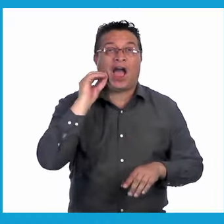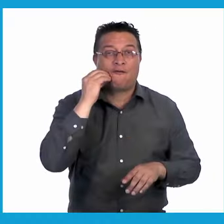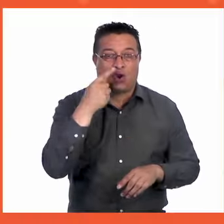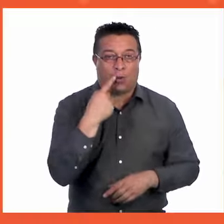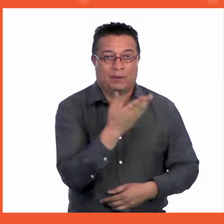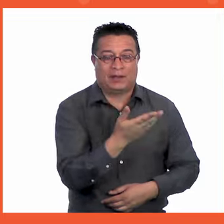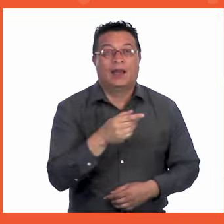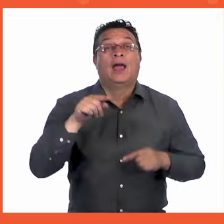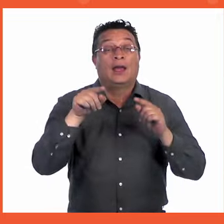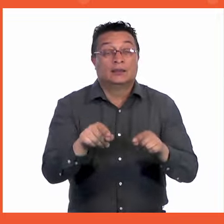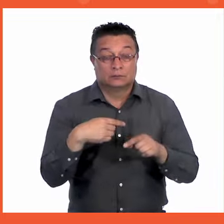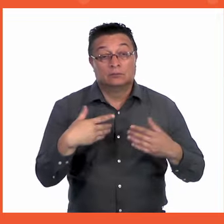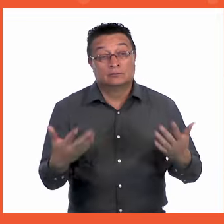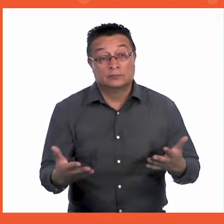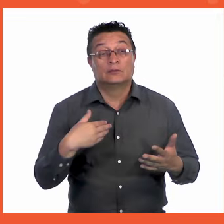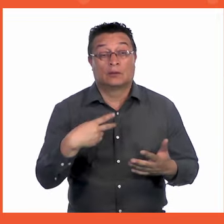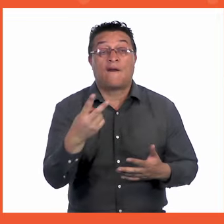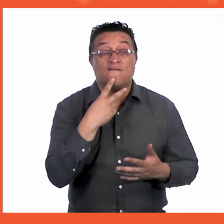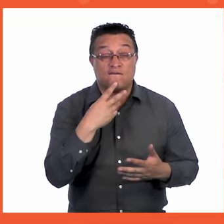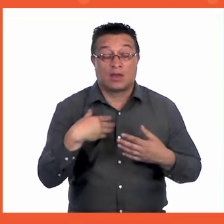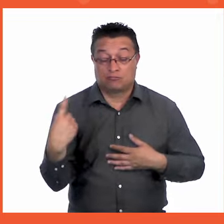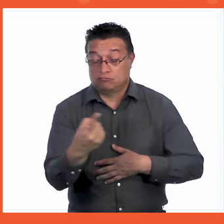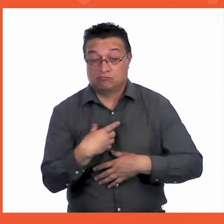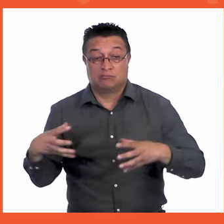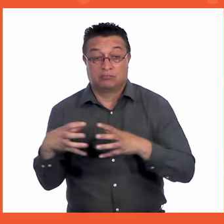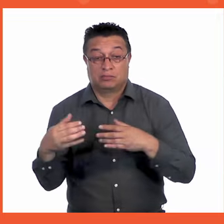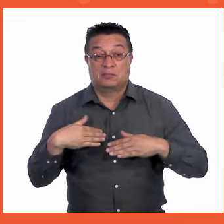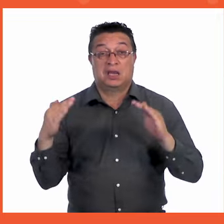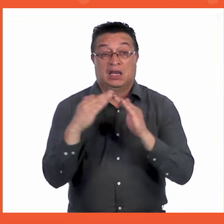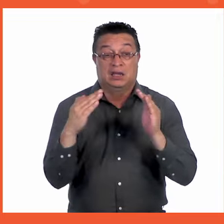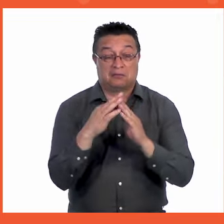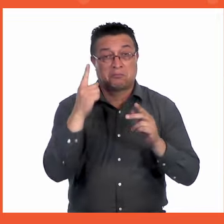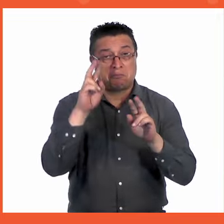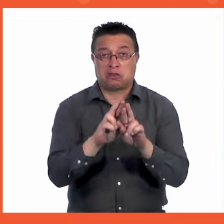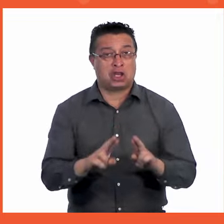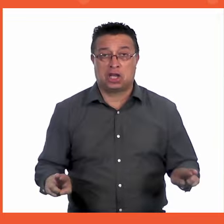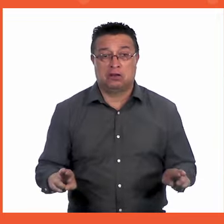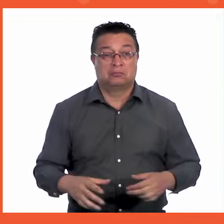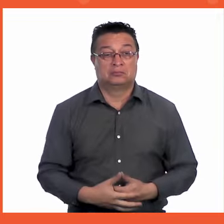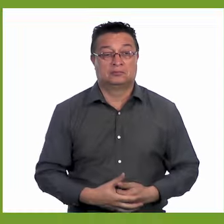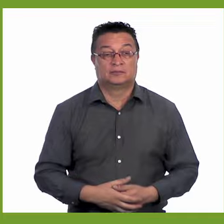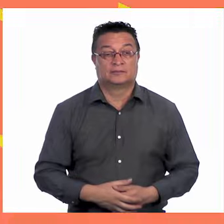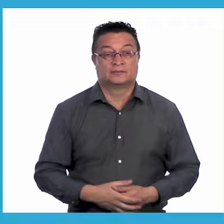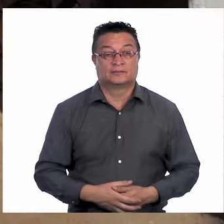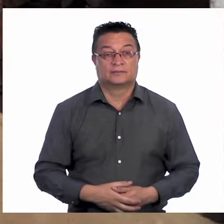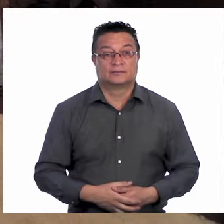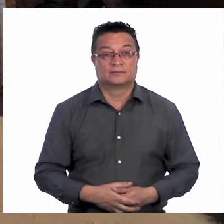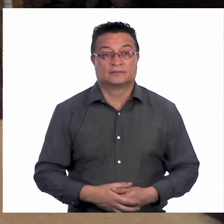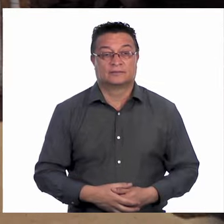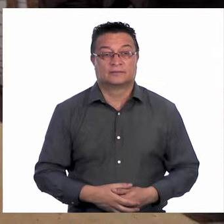abuelo. Así que ahí vivimos la vida entre nosotros, acá en nuestra casa, tranquilos.